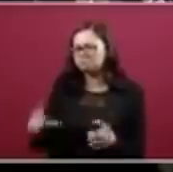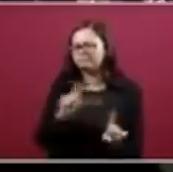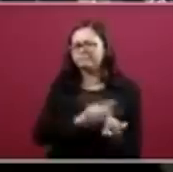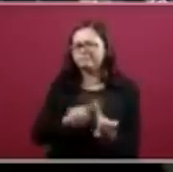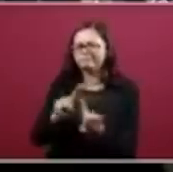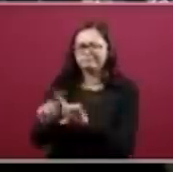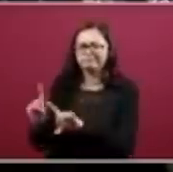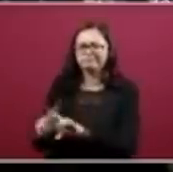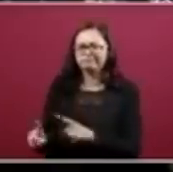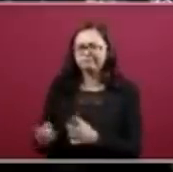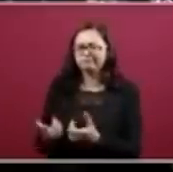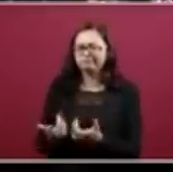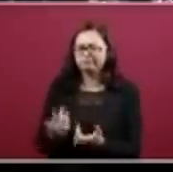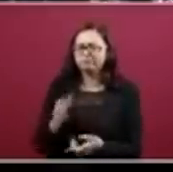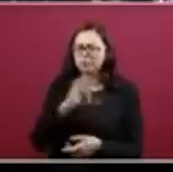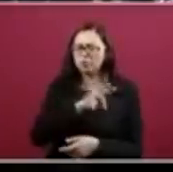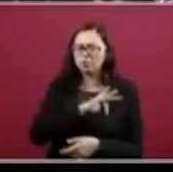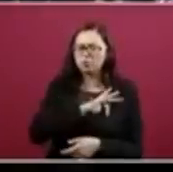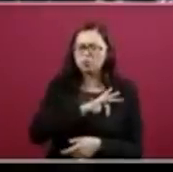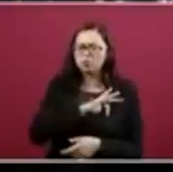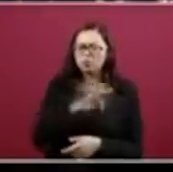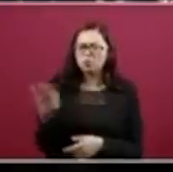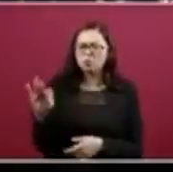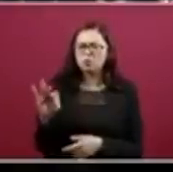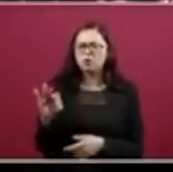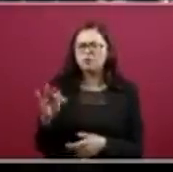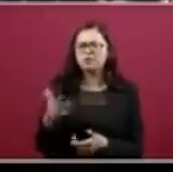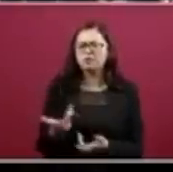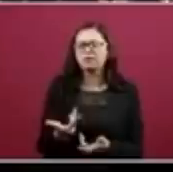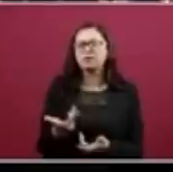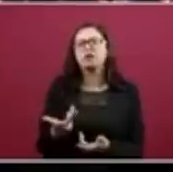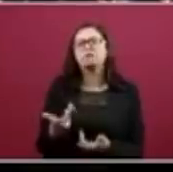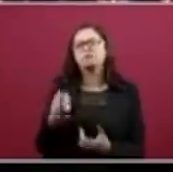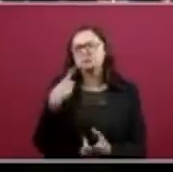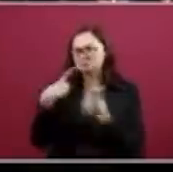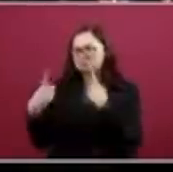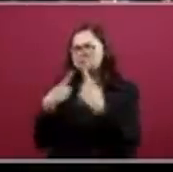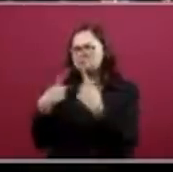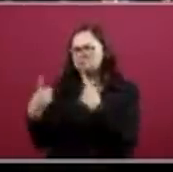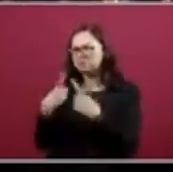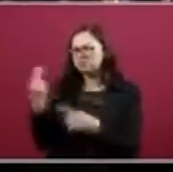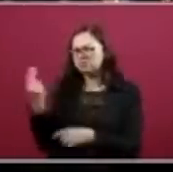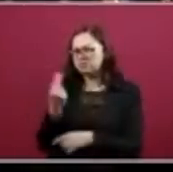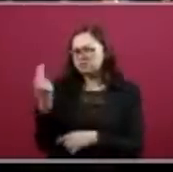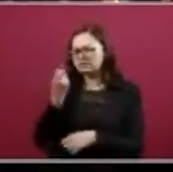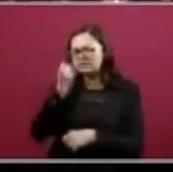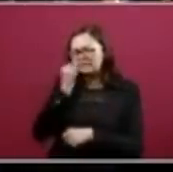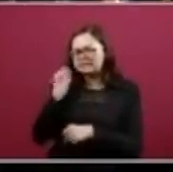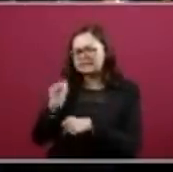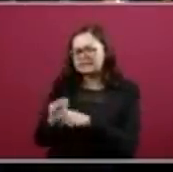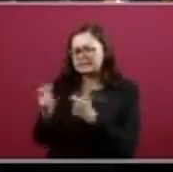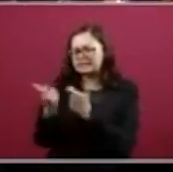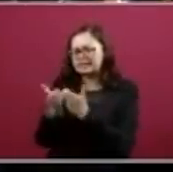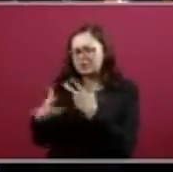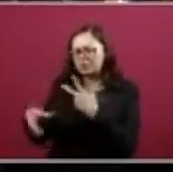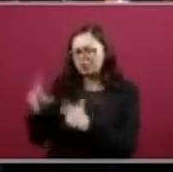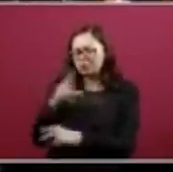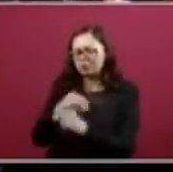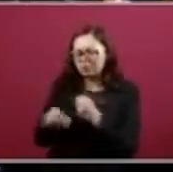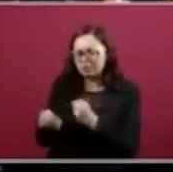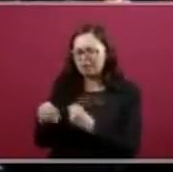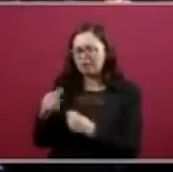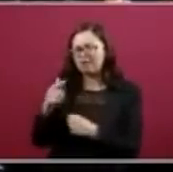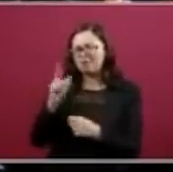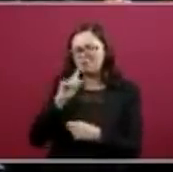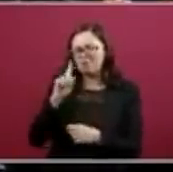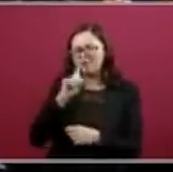se puede ver con la secretaria de Economía, con Graciela Márquez. Le voy a